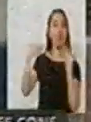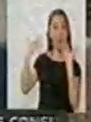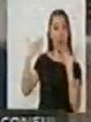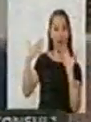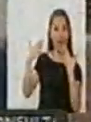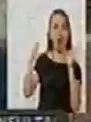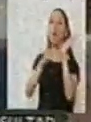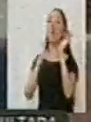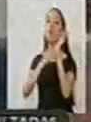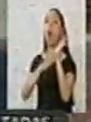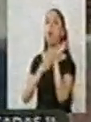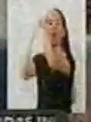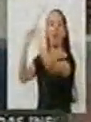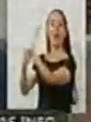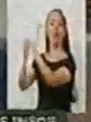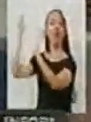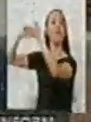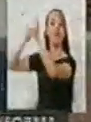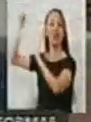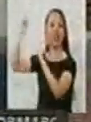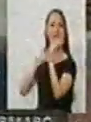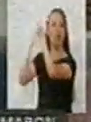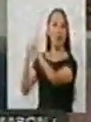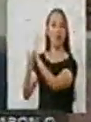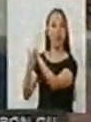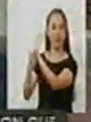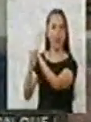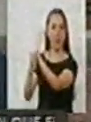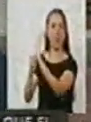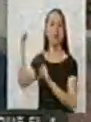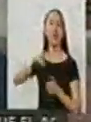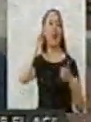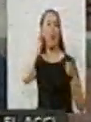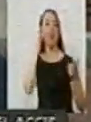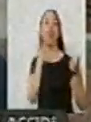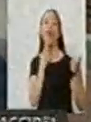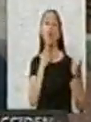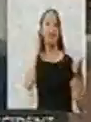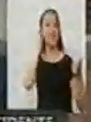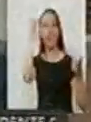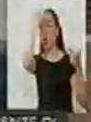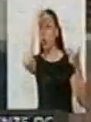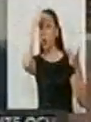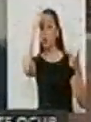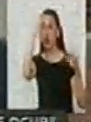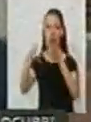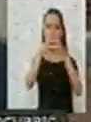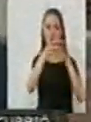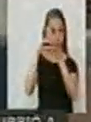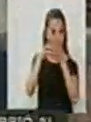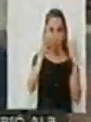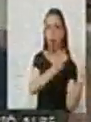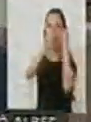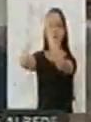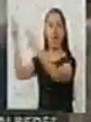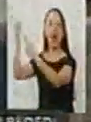objetivo y cumplan el sueño de ser jugadores. Así que esta vez llevando chicos de 11, 12 años, una experiencia muy linda, el compartir con